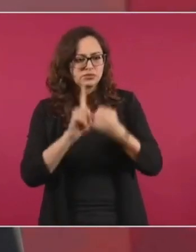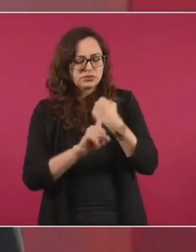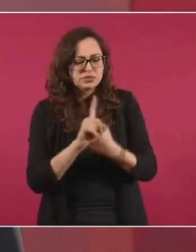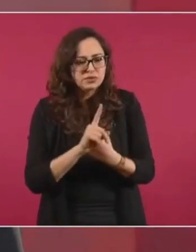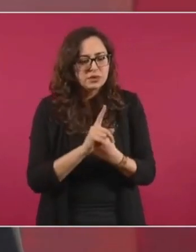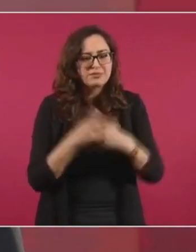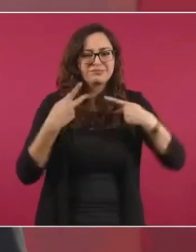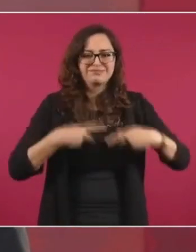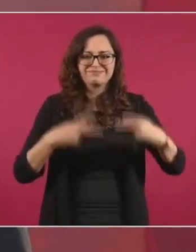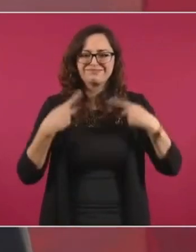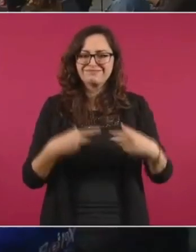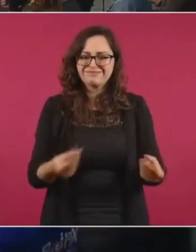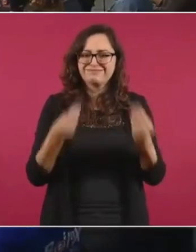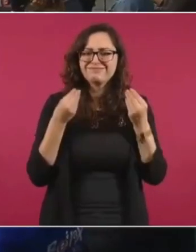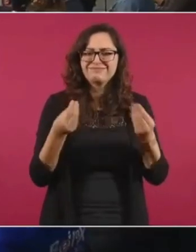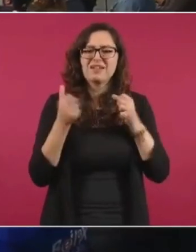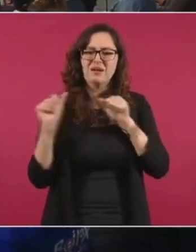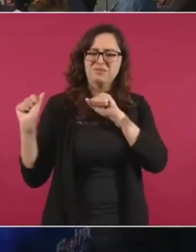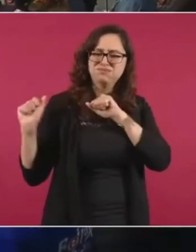saturación,